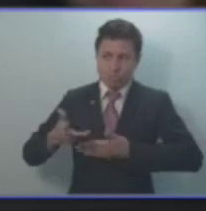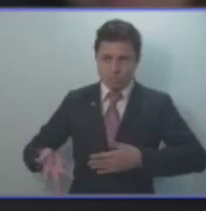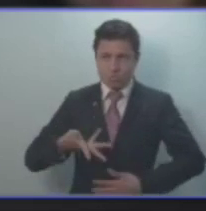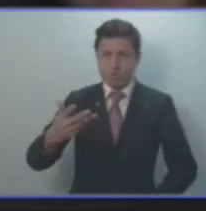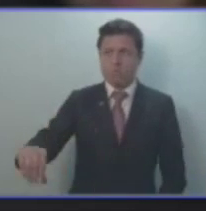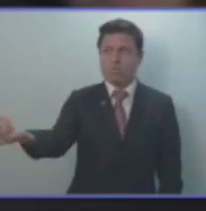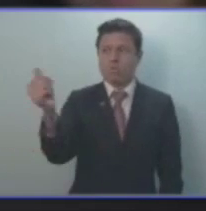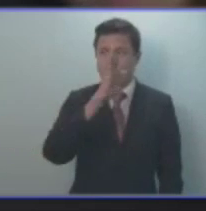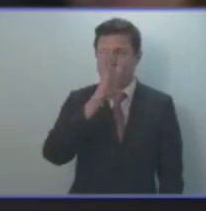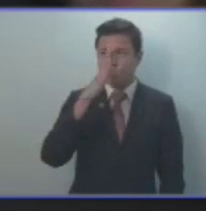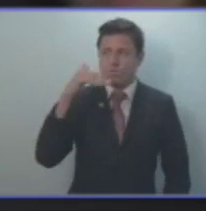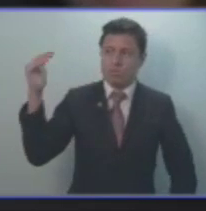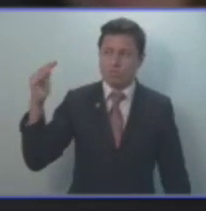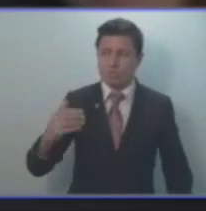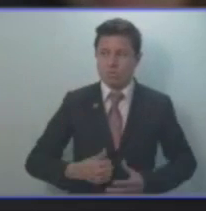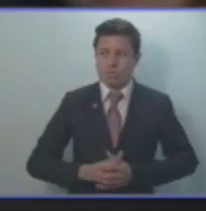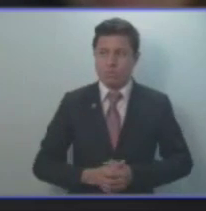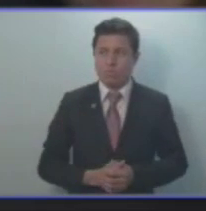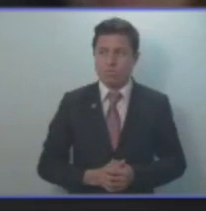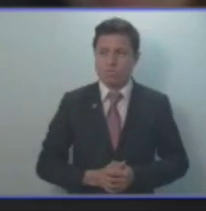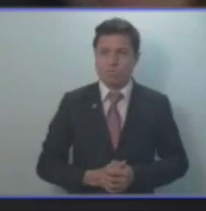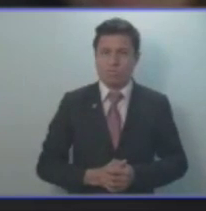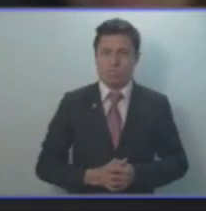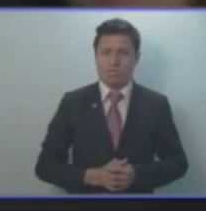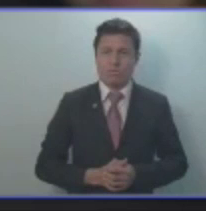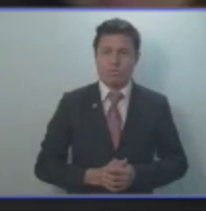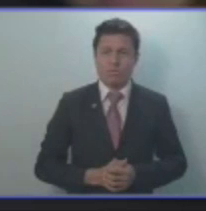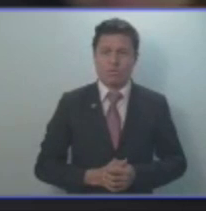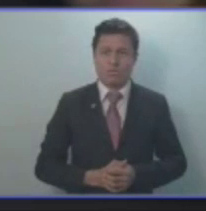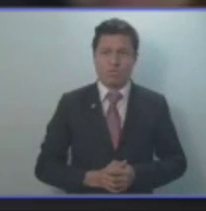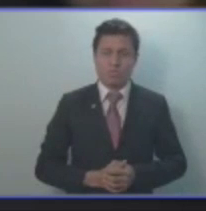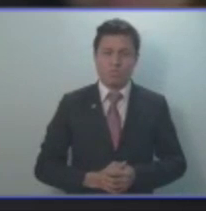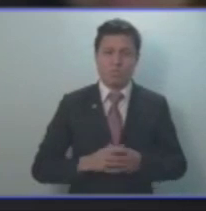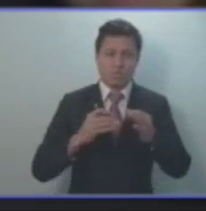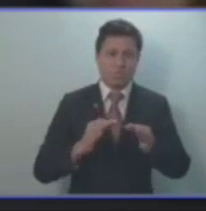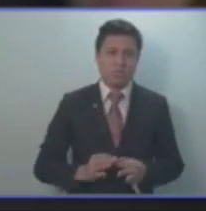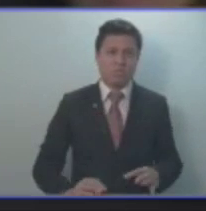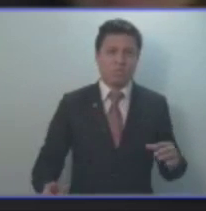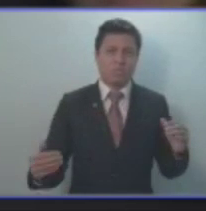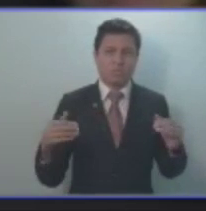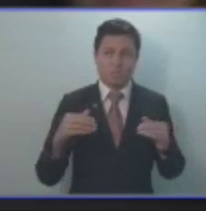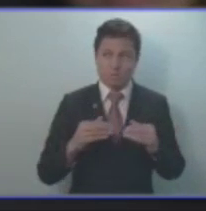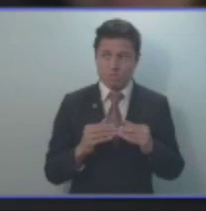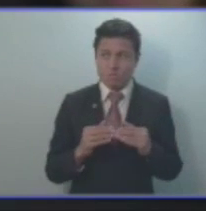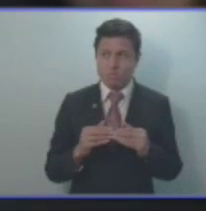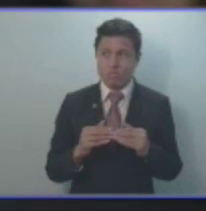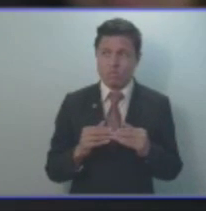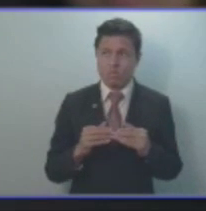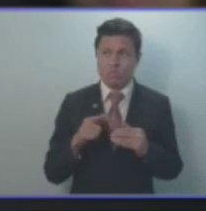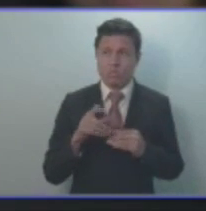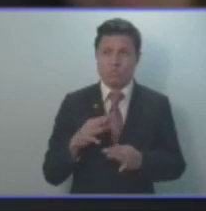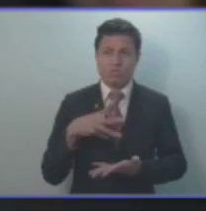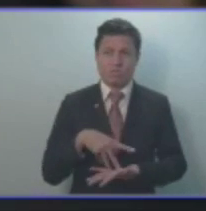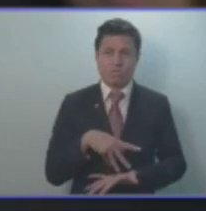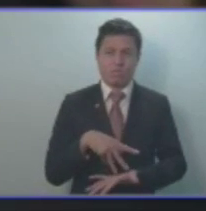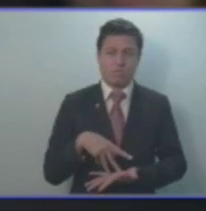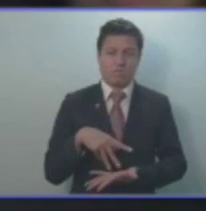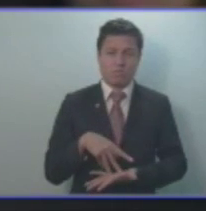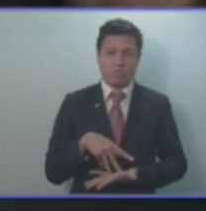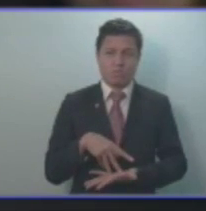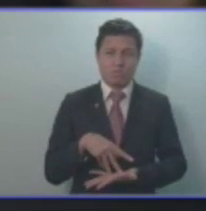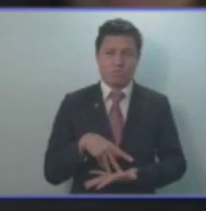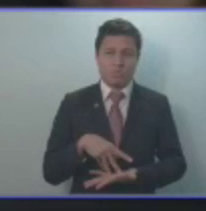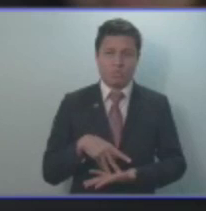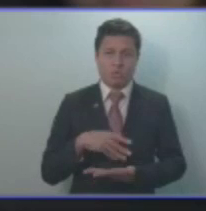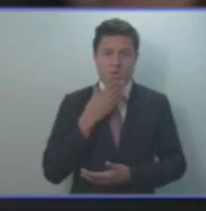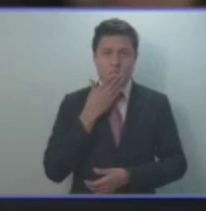patria. El municipio de Tacuba, en el departamento de Aguachapán, es un pueblo de origen precolombino